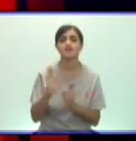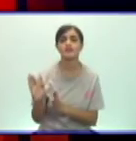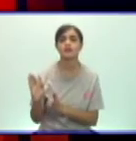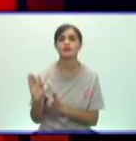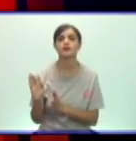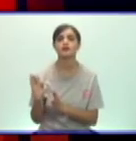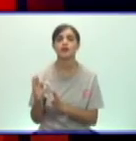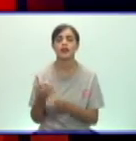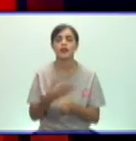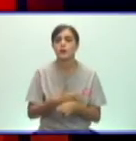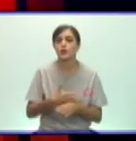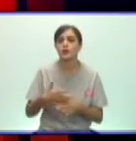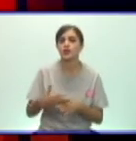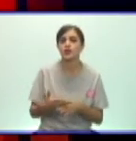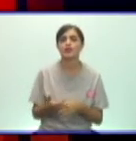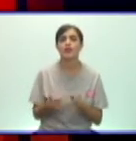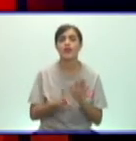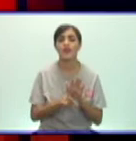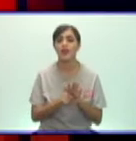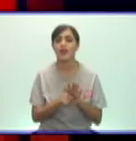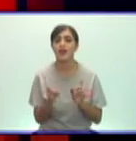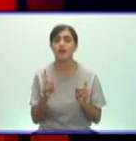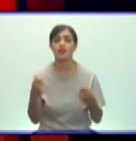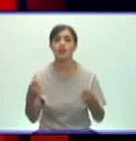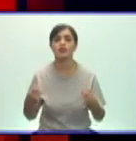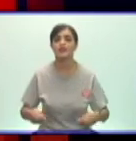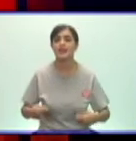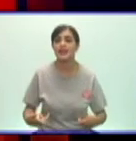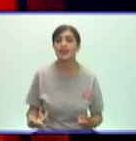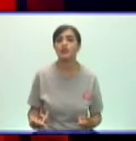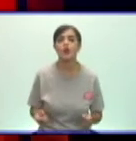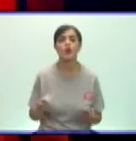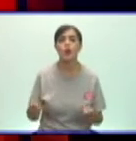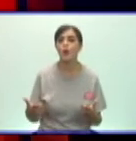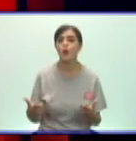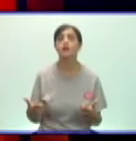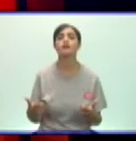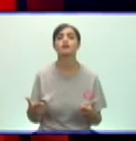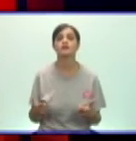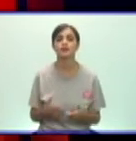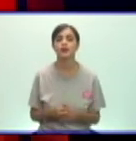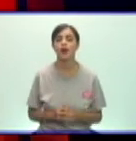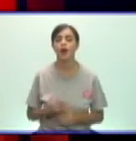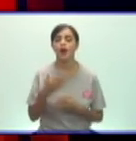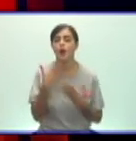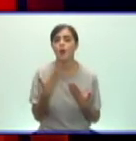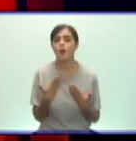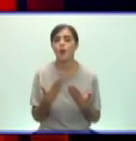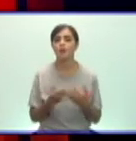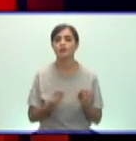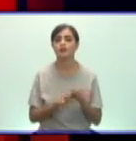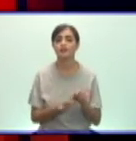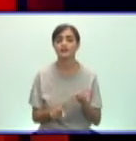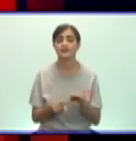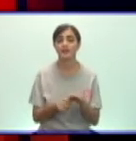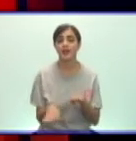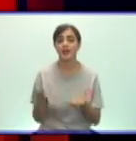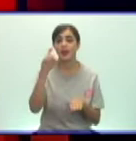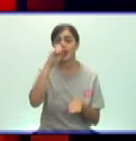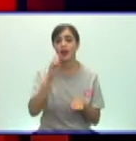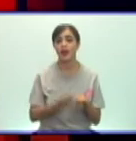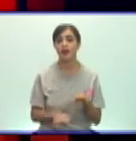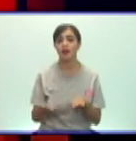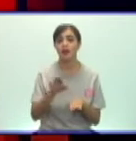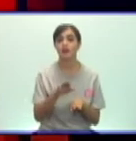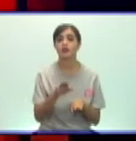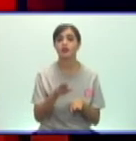ese proceso de violación de los derechos humanos y cuáles van a ser las razones por las que esta adolescente de solo 13 años, fíjese que puede tener la edad que